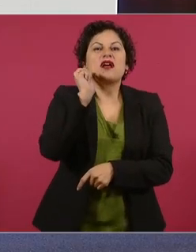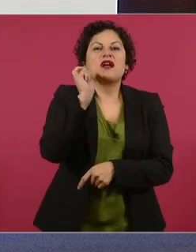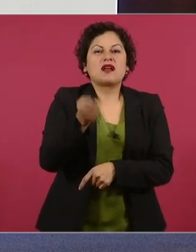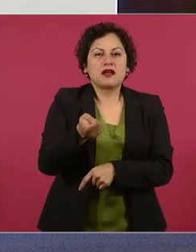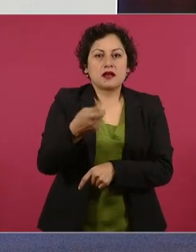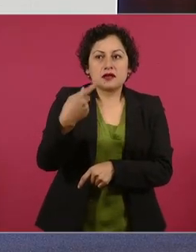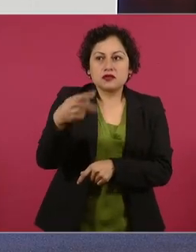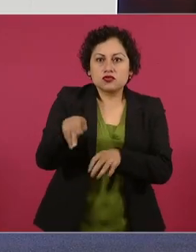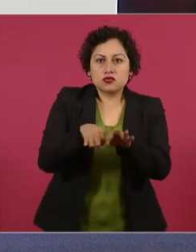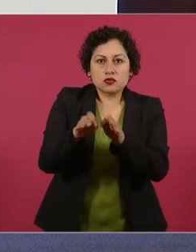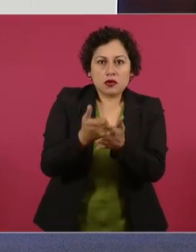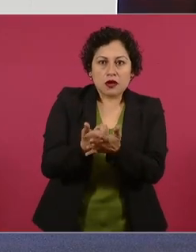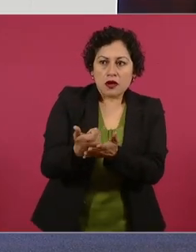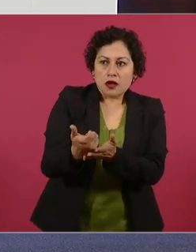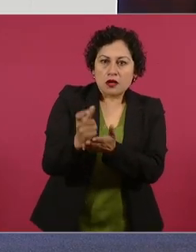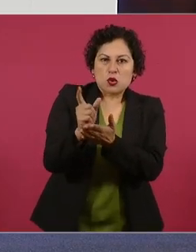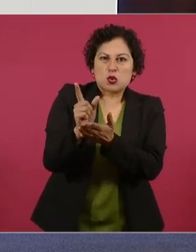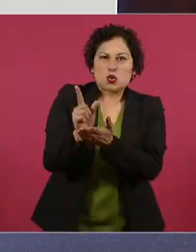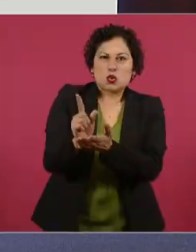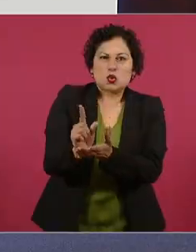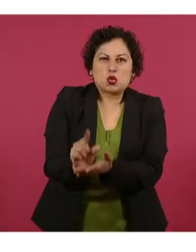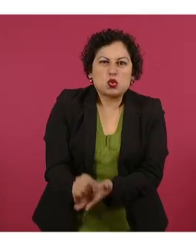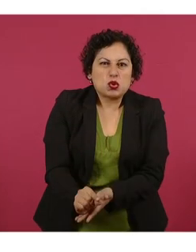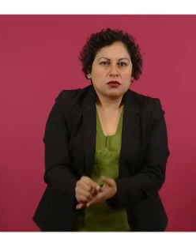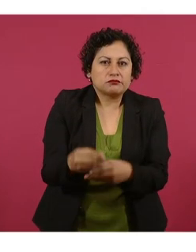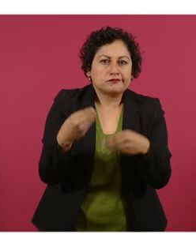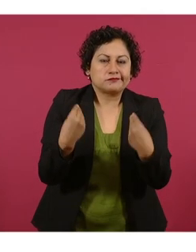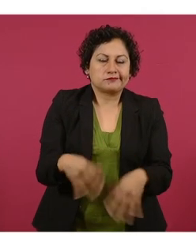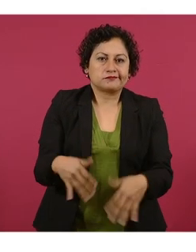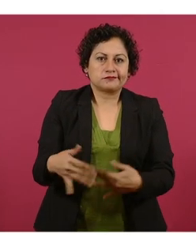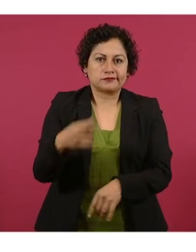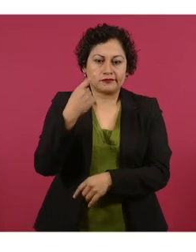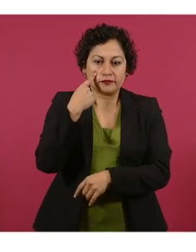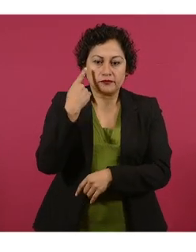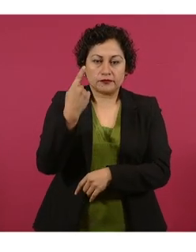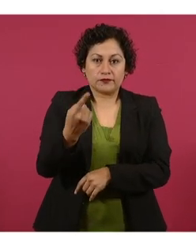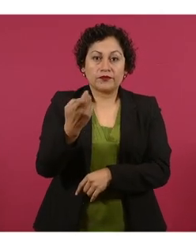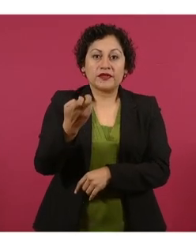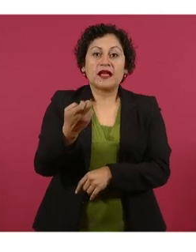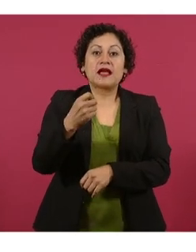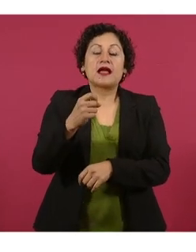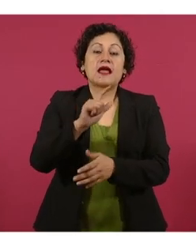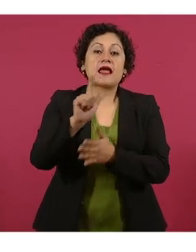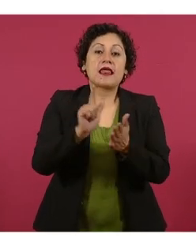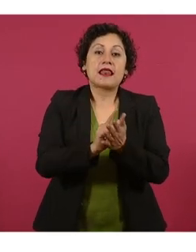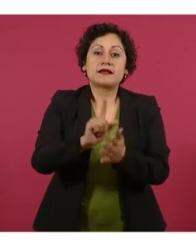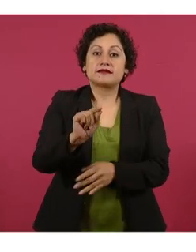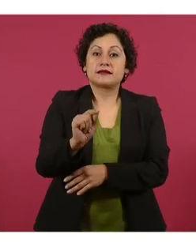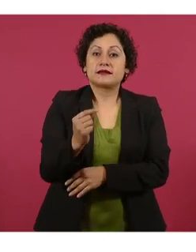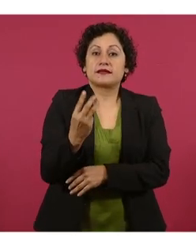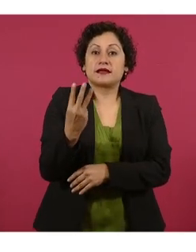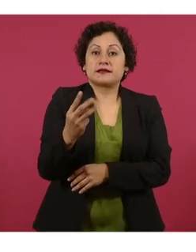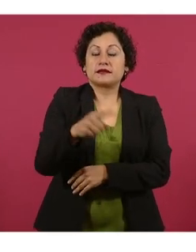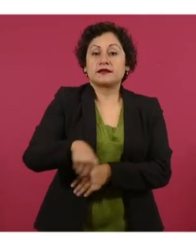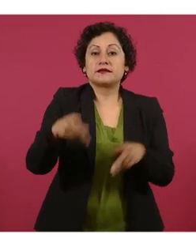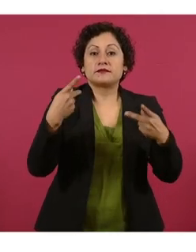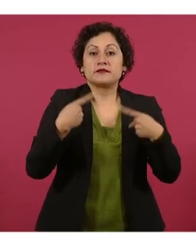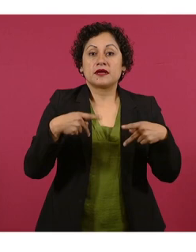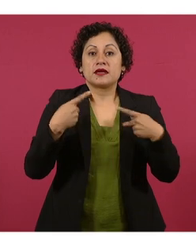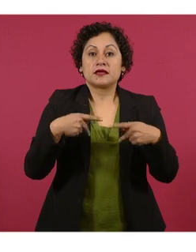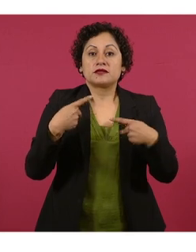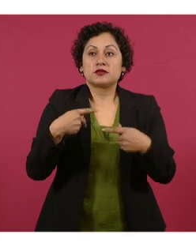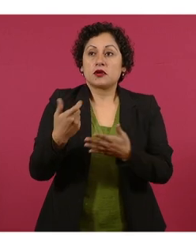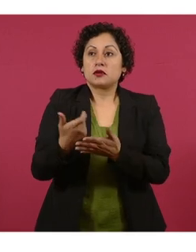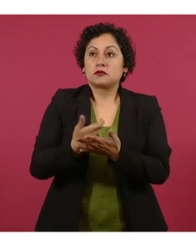salario disminuyó de forma significativa. En la ley del 73, los trabajadores están yendo con un promedio